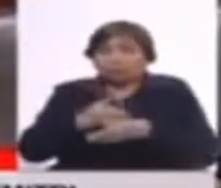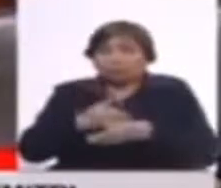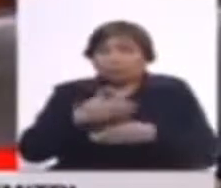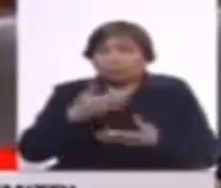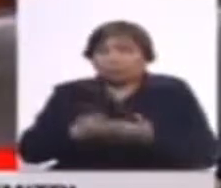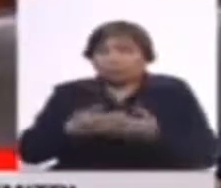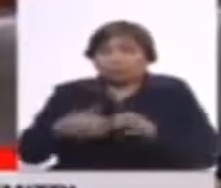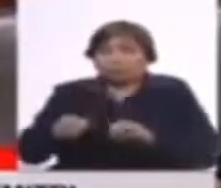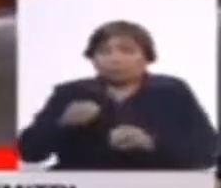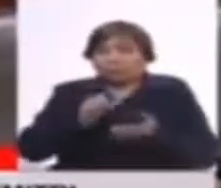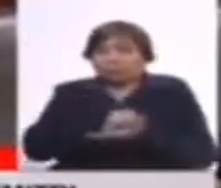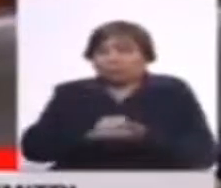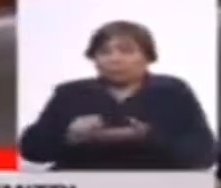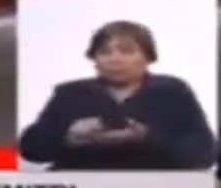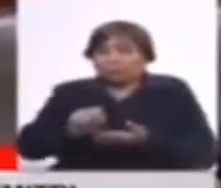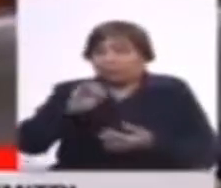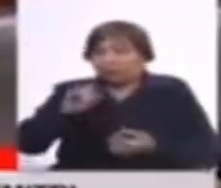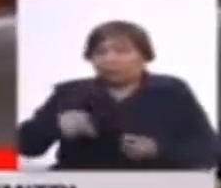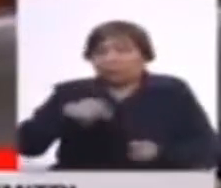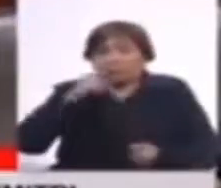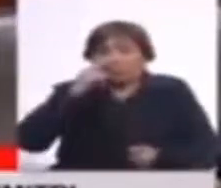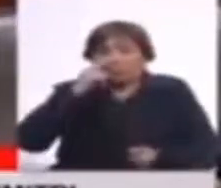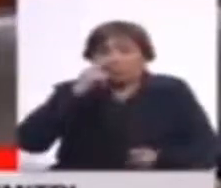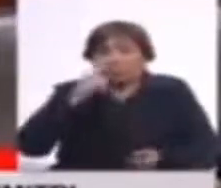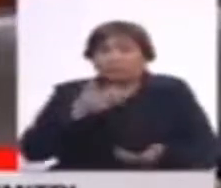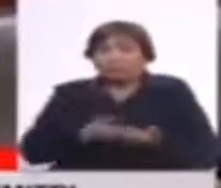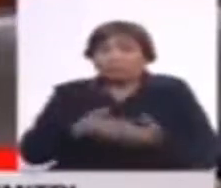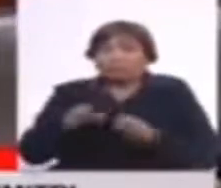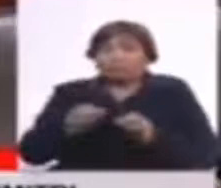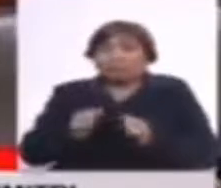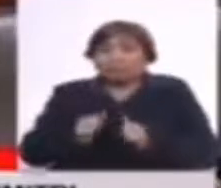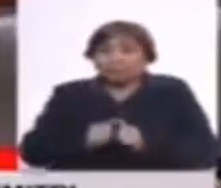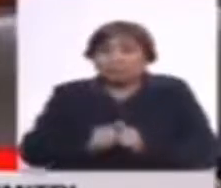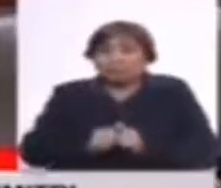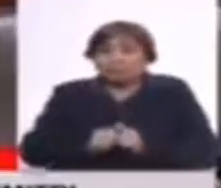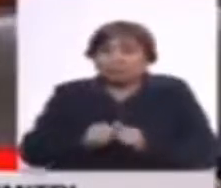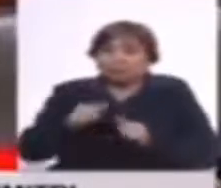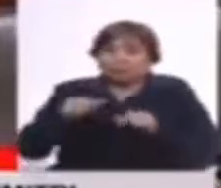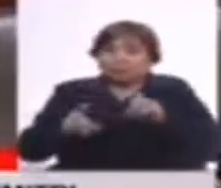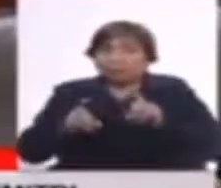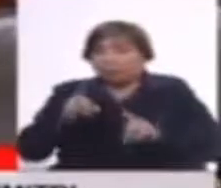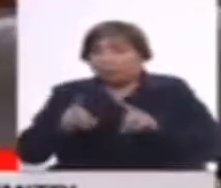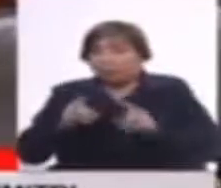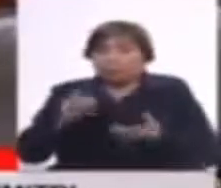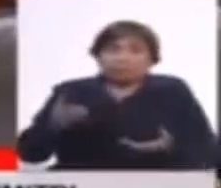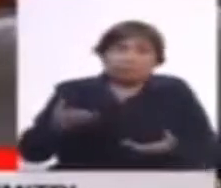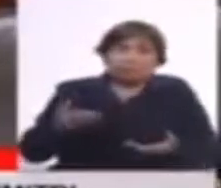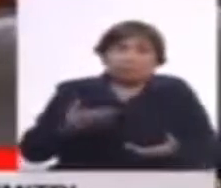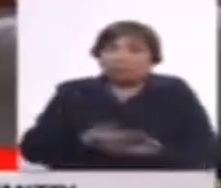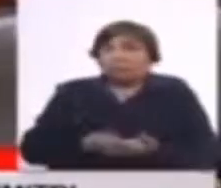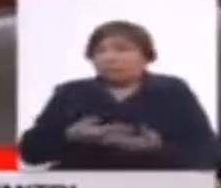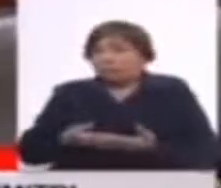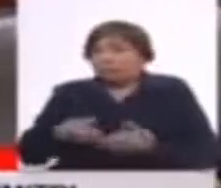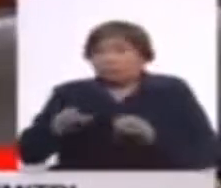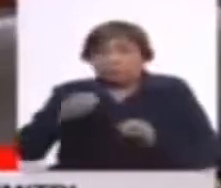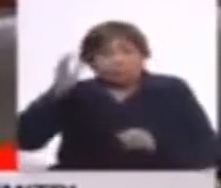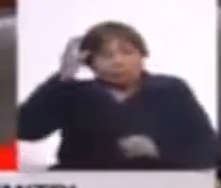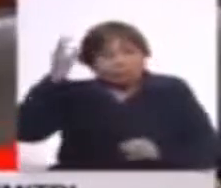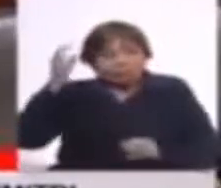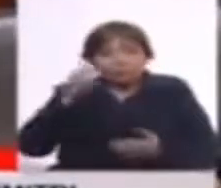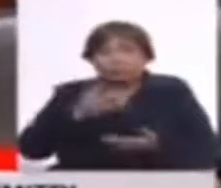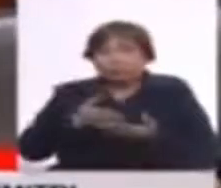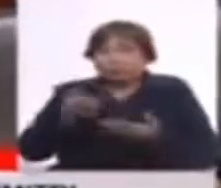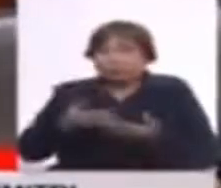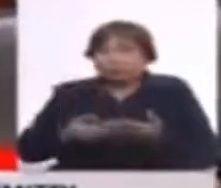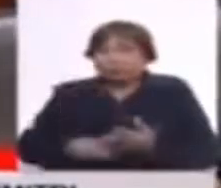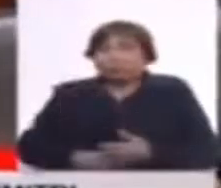en el mes de junio, lo que está generando una inestabilidad institucional, está afectando la capacidad operativa